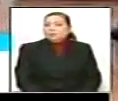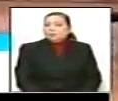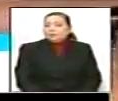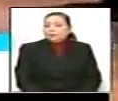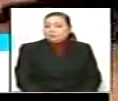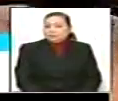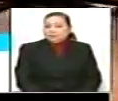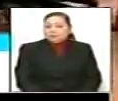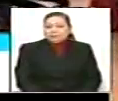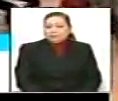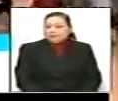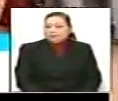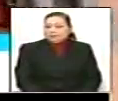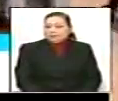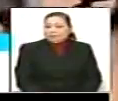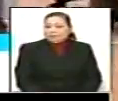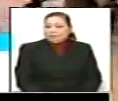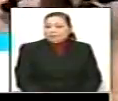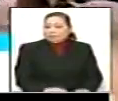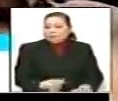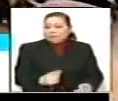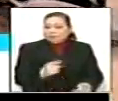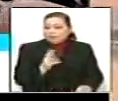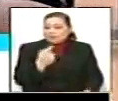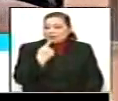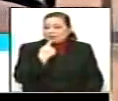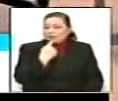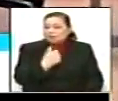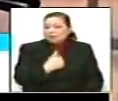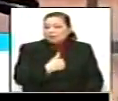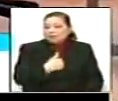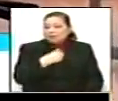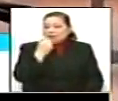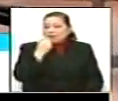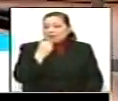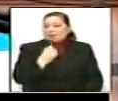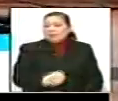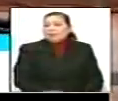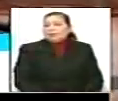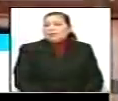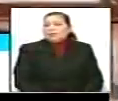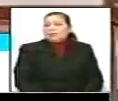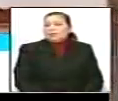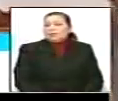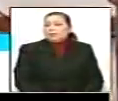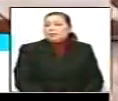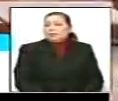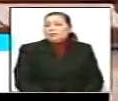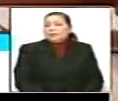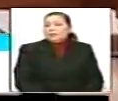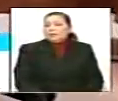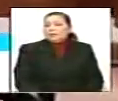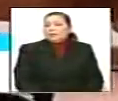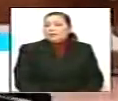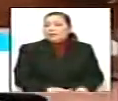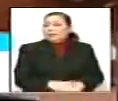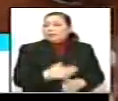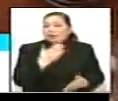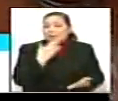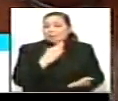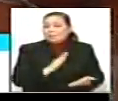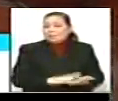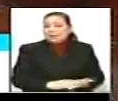Gracias. Yo no le voy a permitir a usted que no me permita decir lo que esté en mi derecho. Y le voy a decir algo. Yo no he tratado mal a